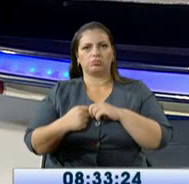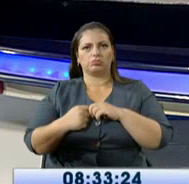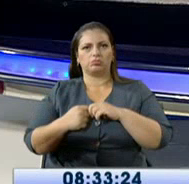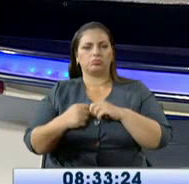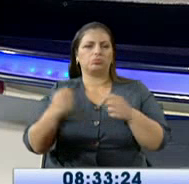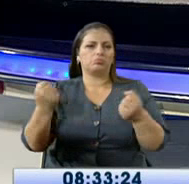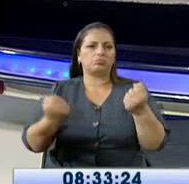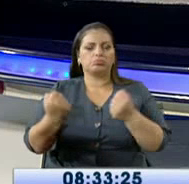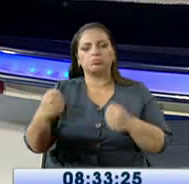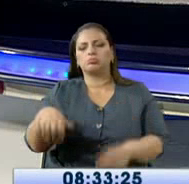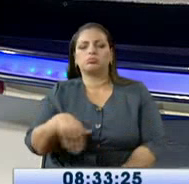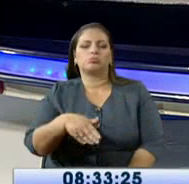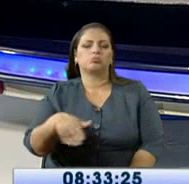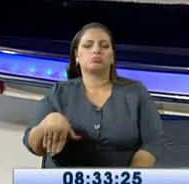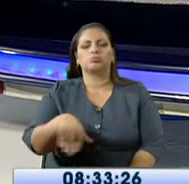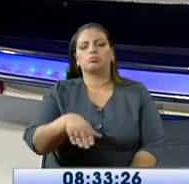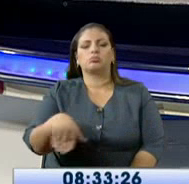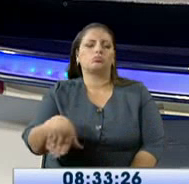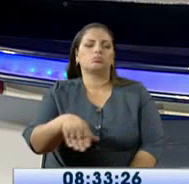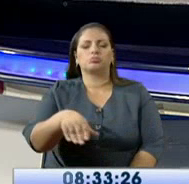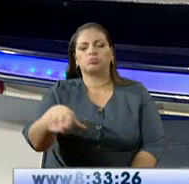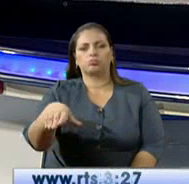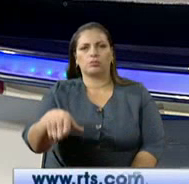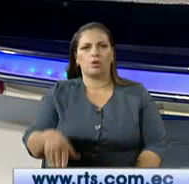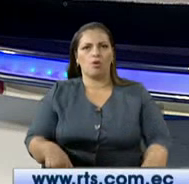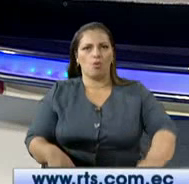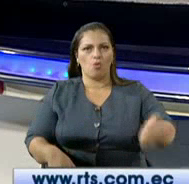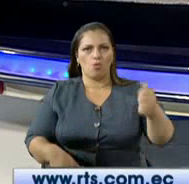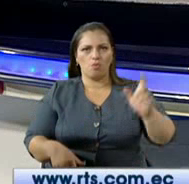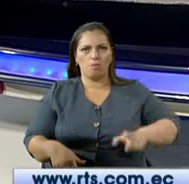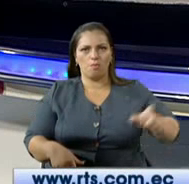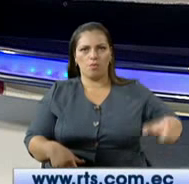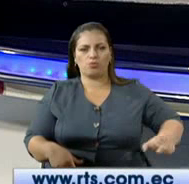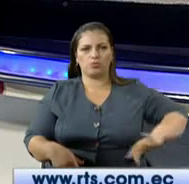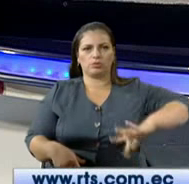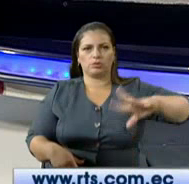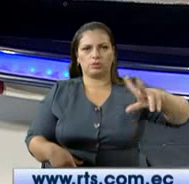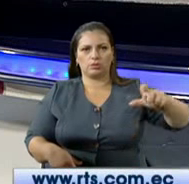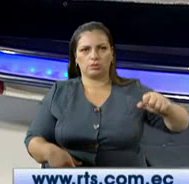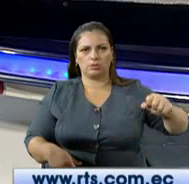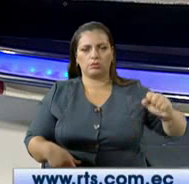por no tener ningún objeto de valor que ellos pudieran robarle.